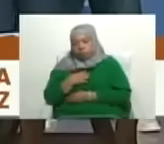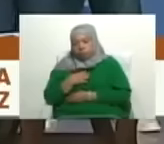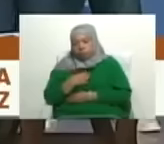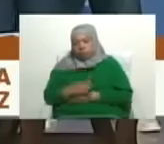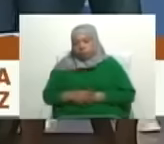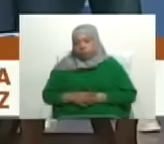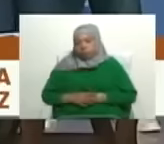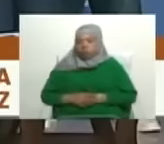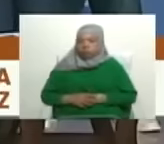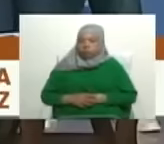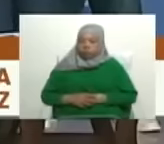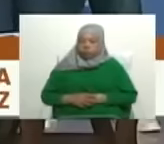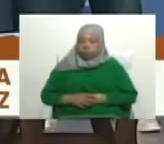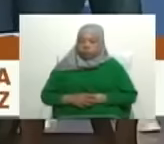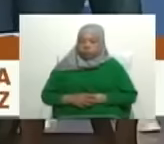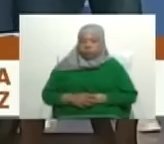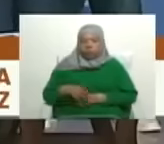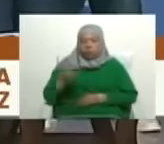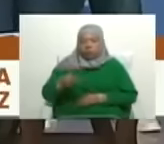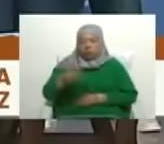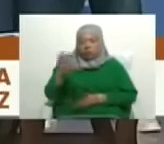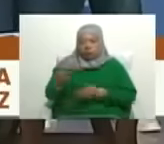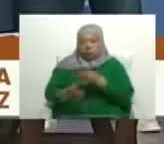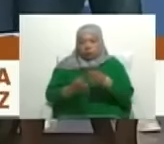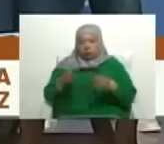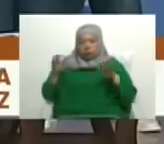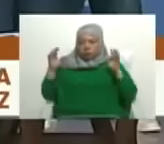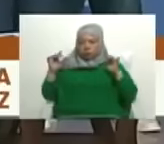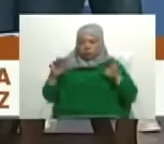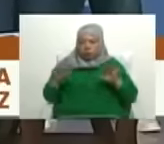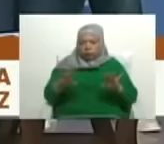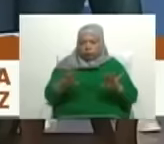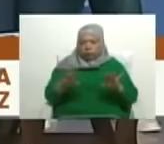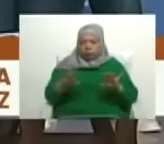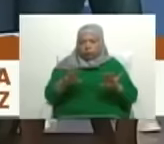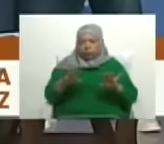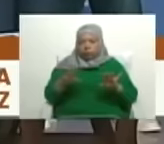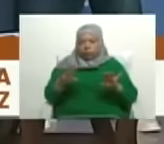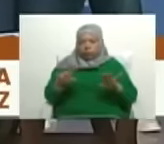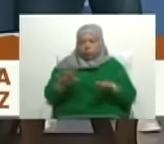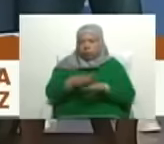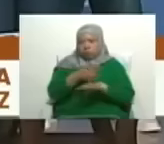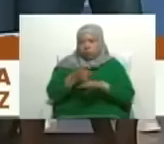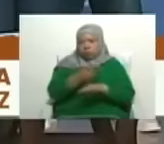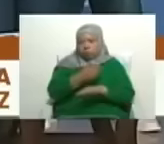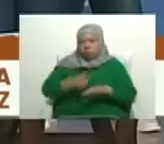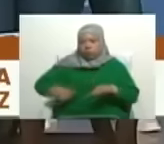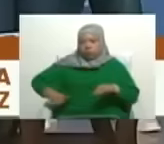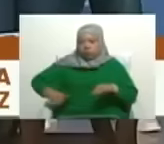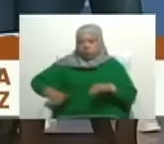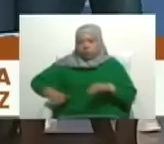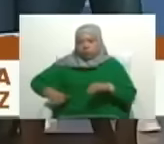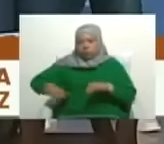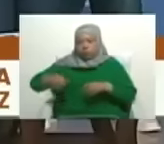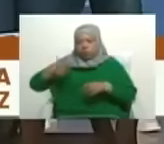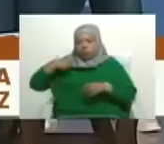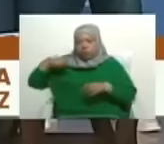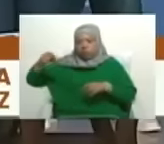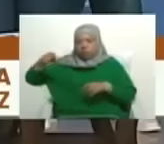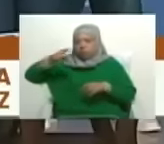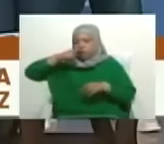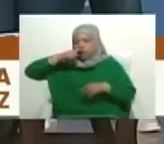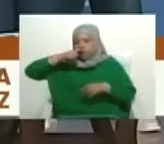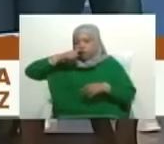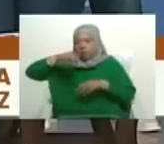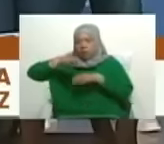Y un asalto con tanqueta a la residencia presidencial de La Viñeta para secuestrar al presidente y al